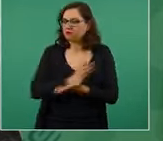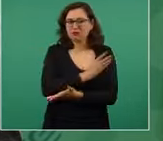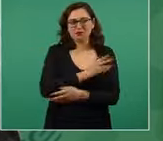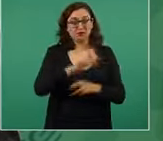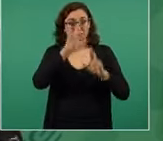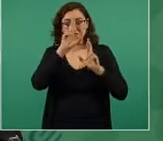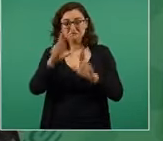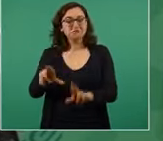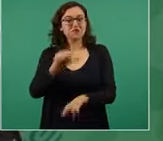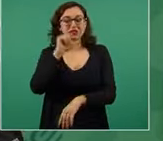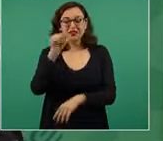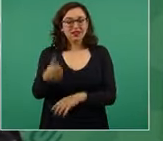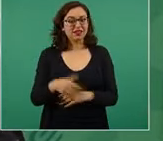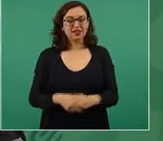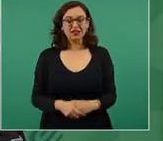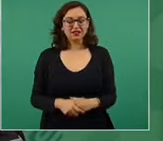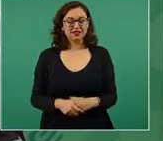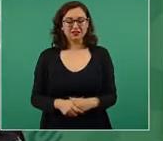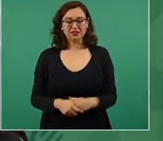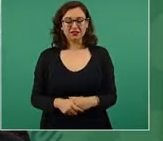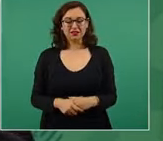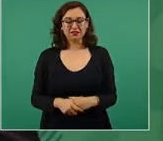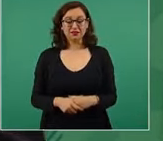Pues es un estado